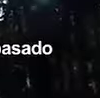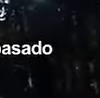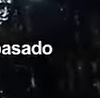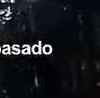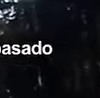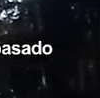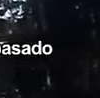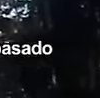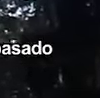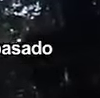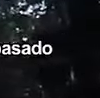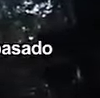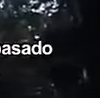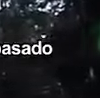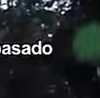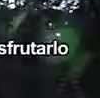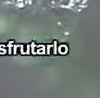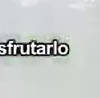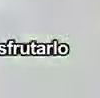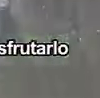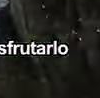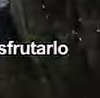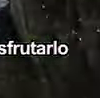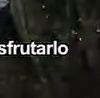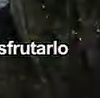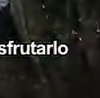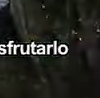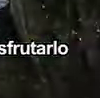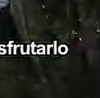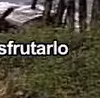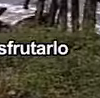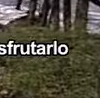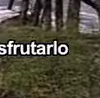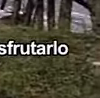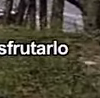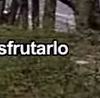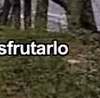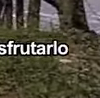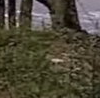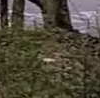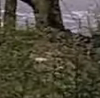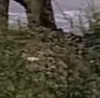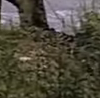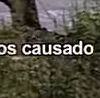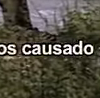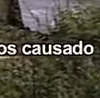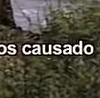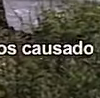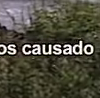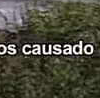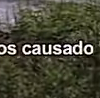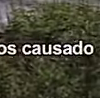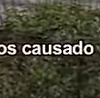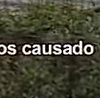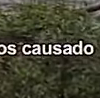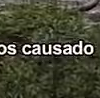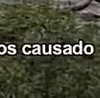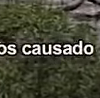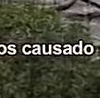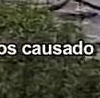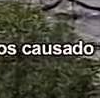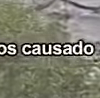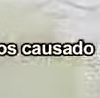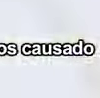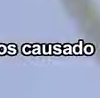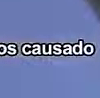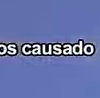Algún día, cuando los años hayan pasado y nuestros nietos no hayan podido disfrutarlo. Tal vez ese día comprendamos los asesinatos